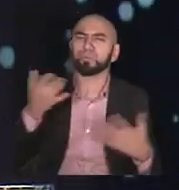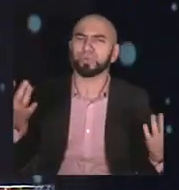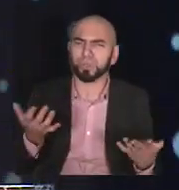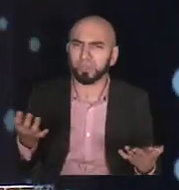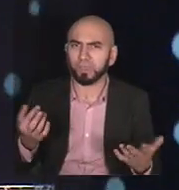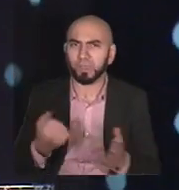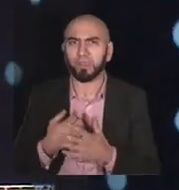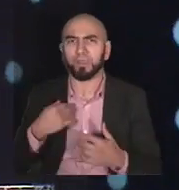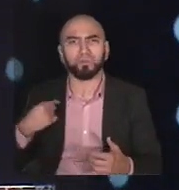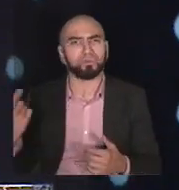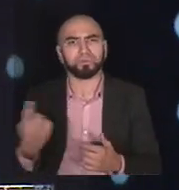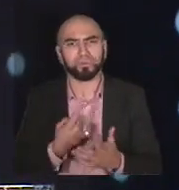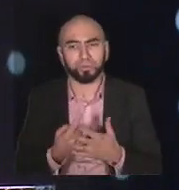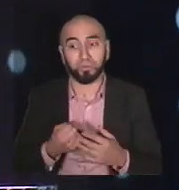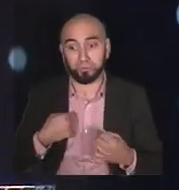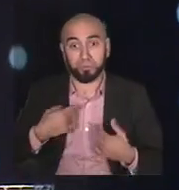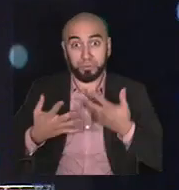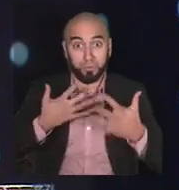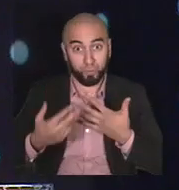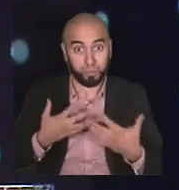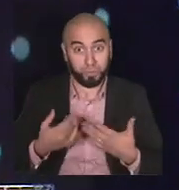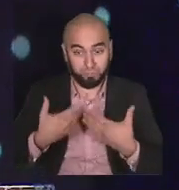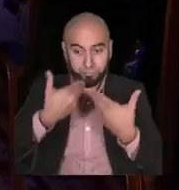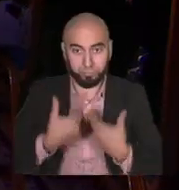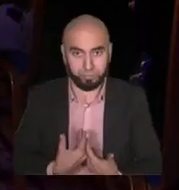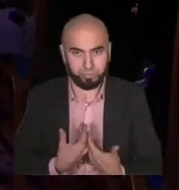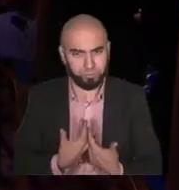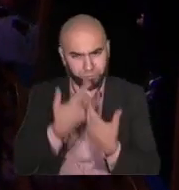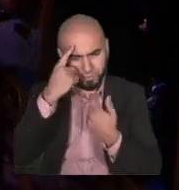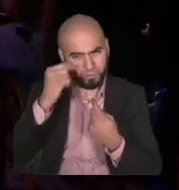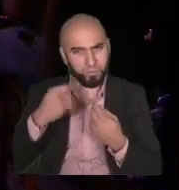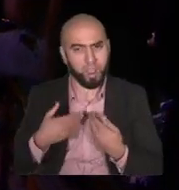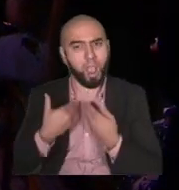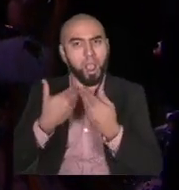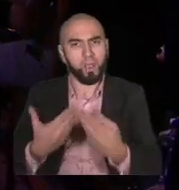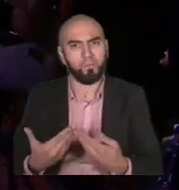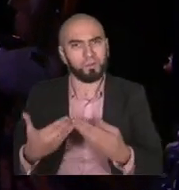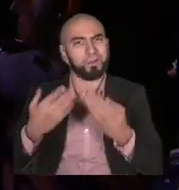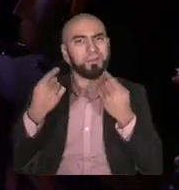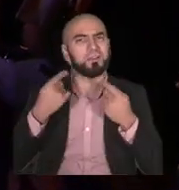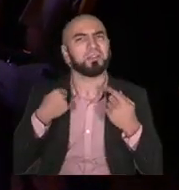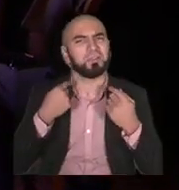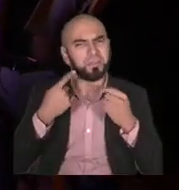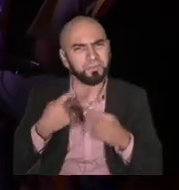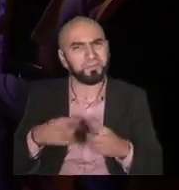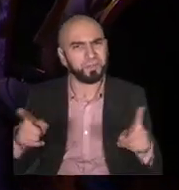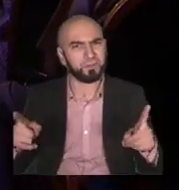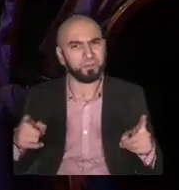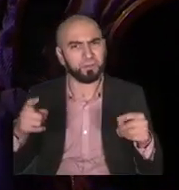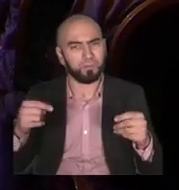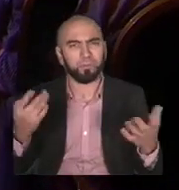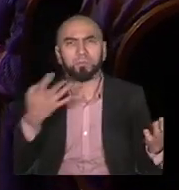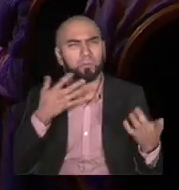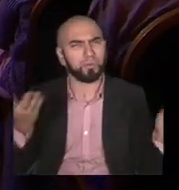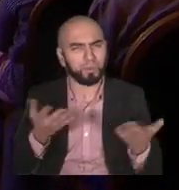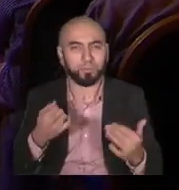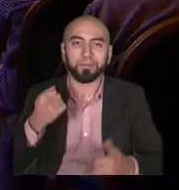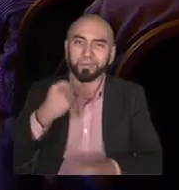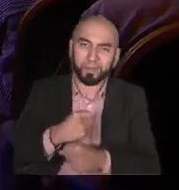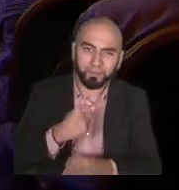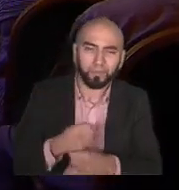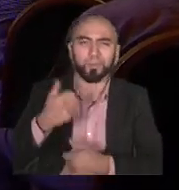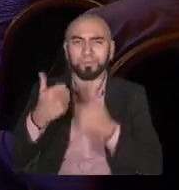de nuestra naturaleza? Actuamos fuera de nuestra naturaleza por profesionalismo, nos levantamos